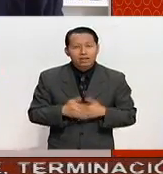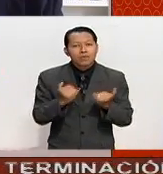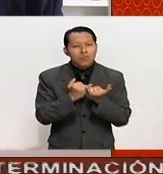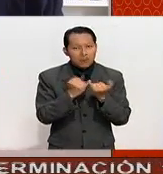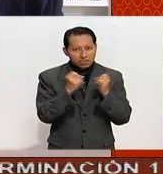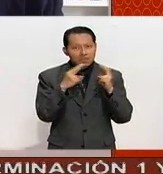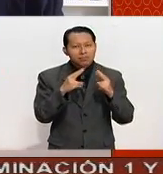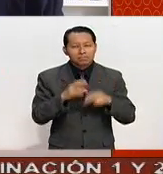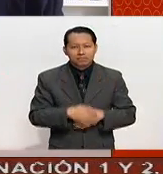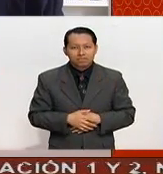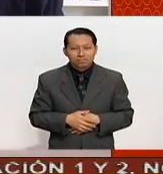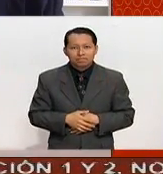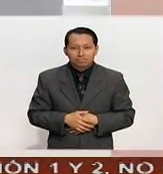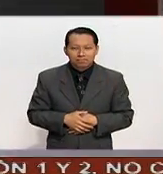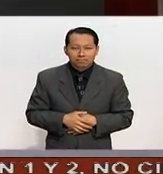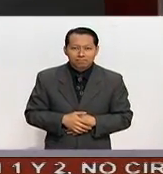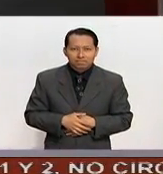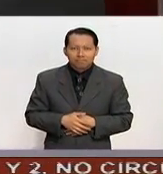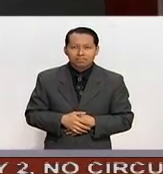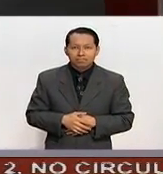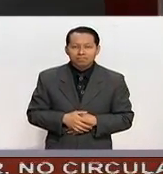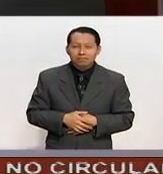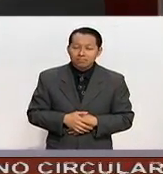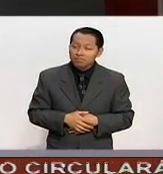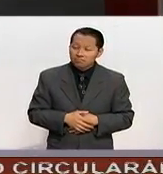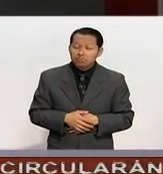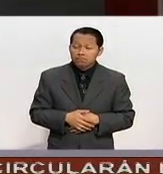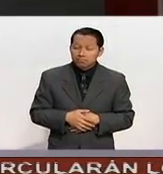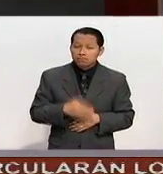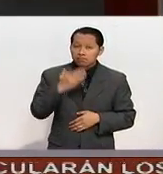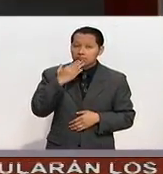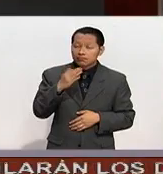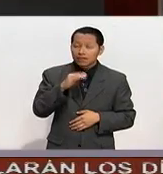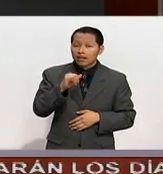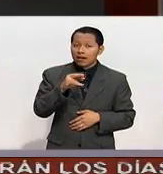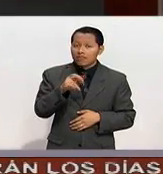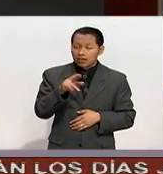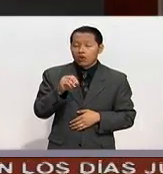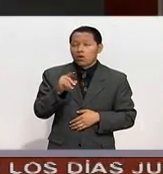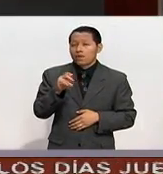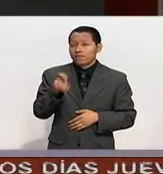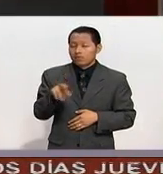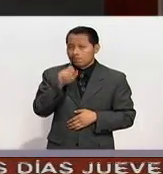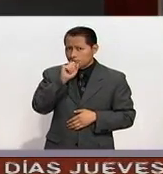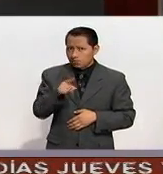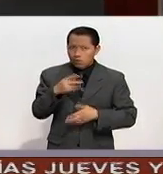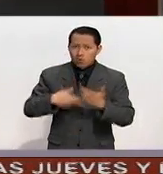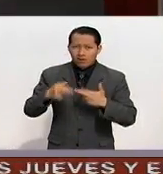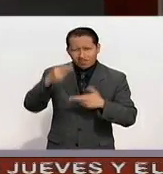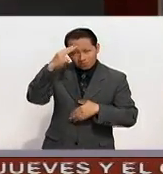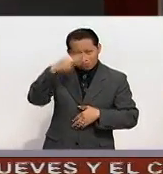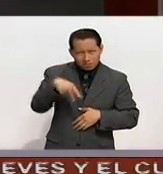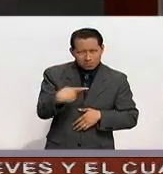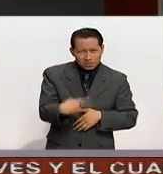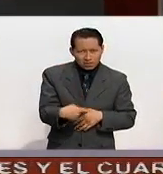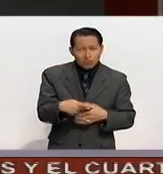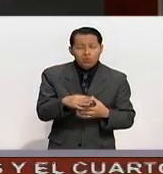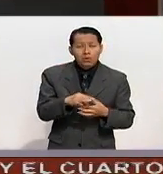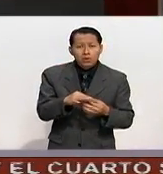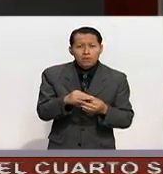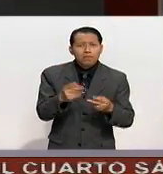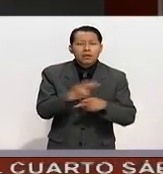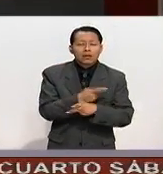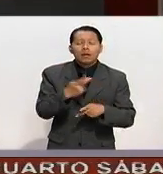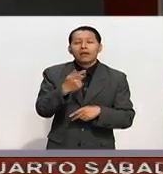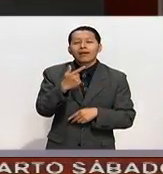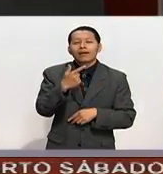semana. Gracias, igualmente. Excelente análisis de Javier Oliva. Regresó a México